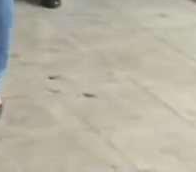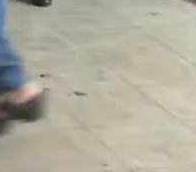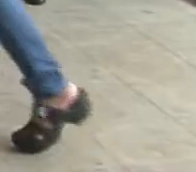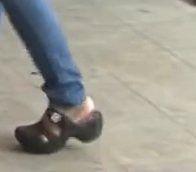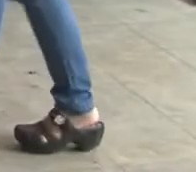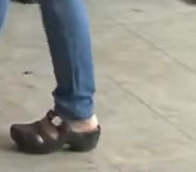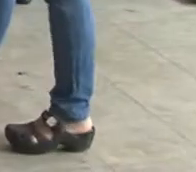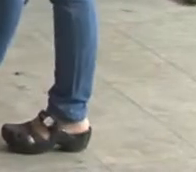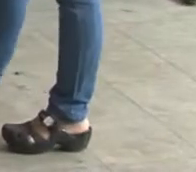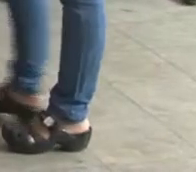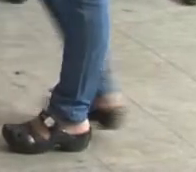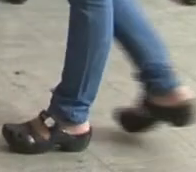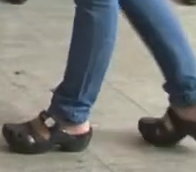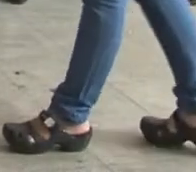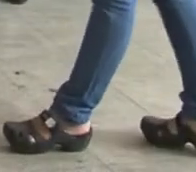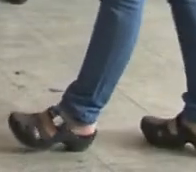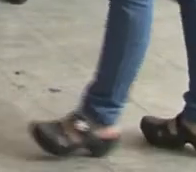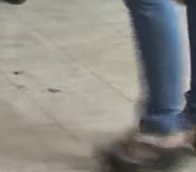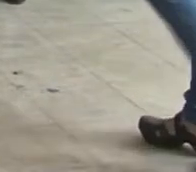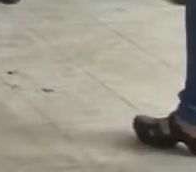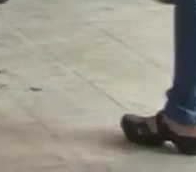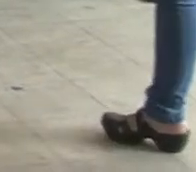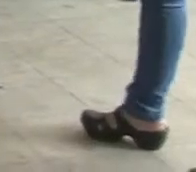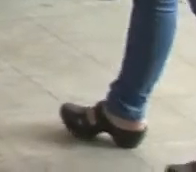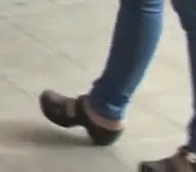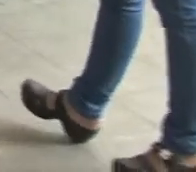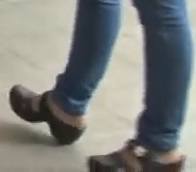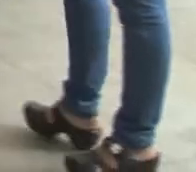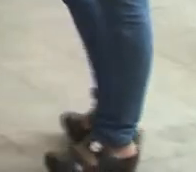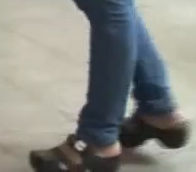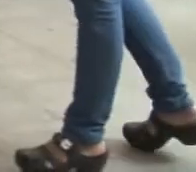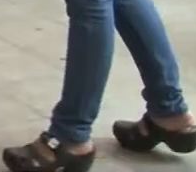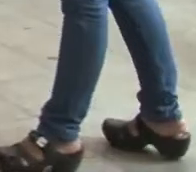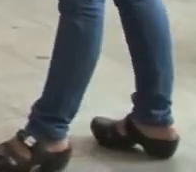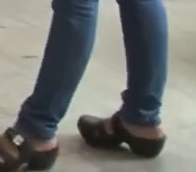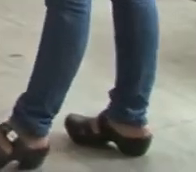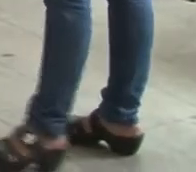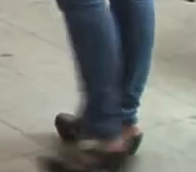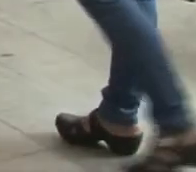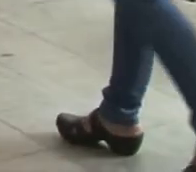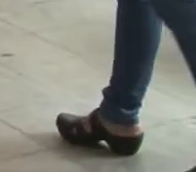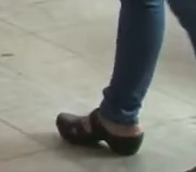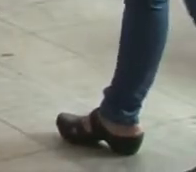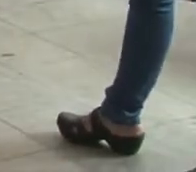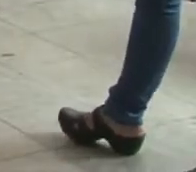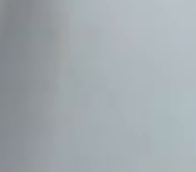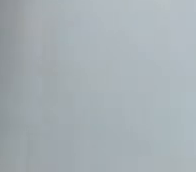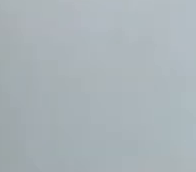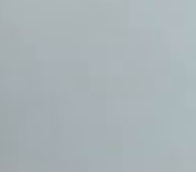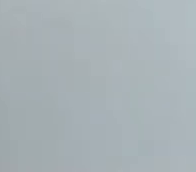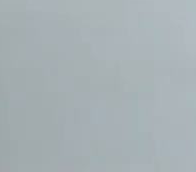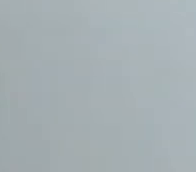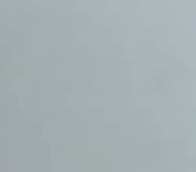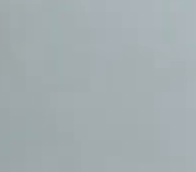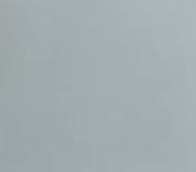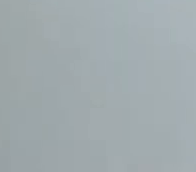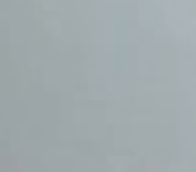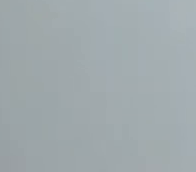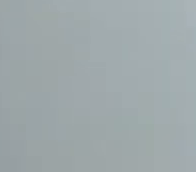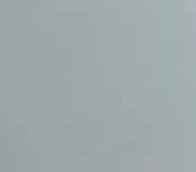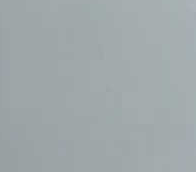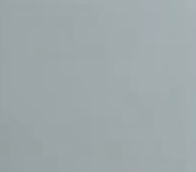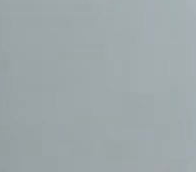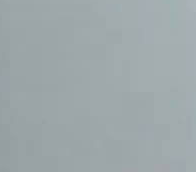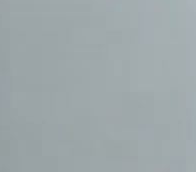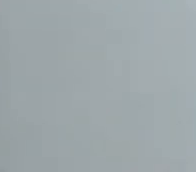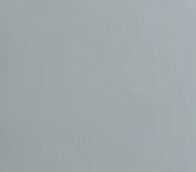día a día pidiendo un reconocimiento por sus labores y en sus gestiones. Diputada, ¿cuán importante es precisamente ir hablando de este